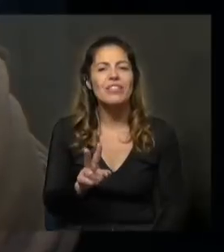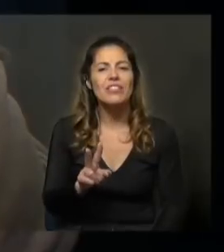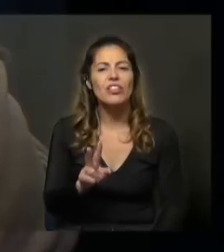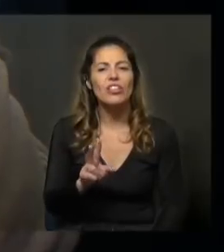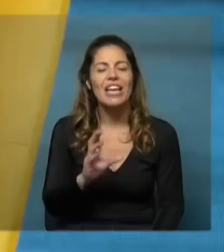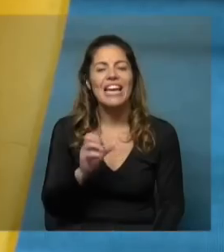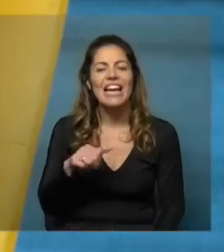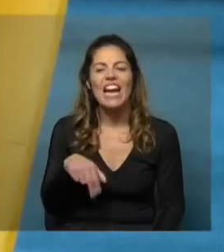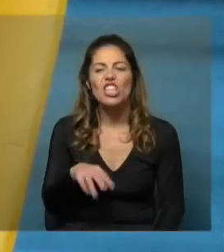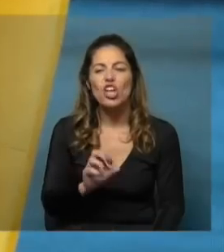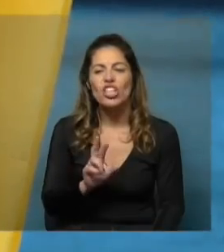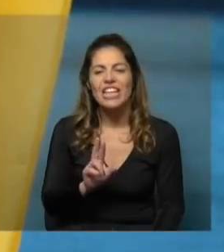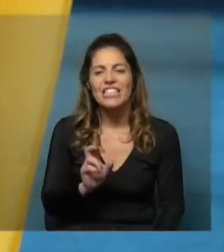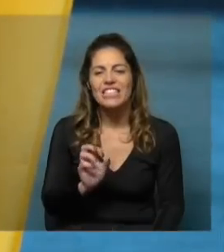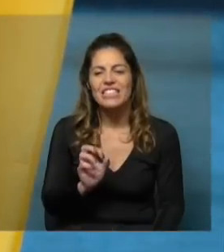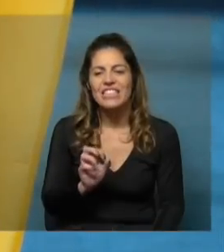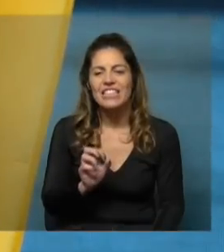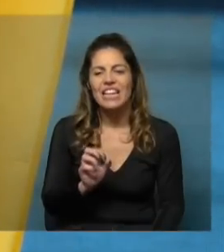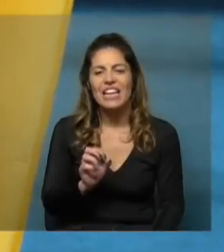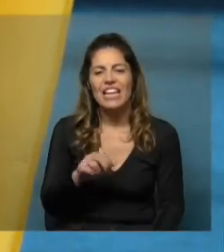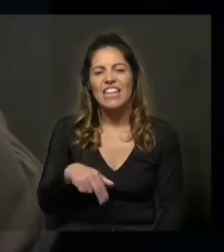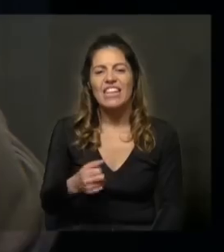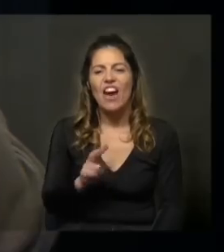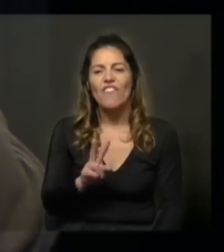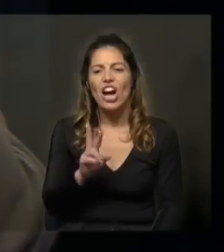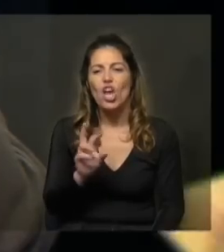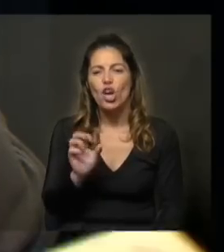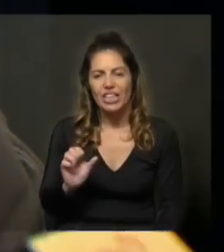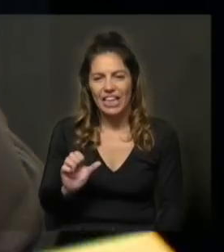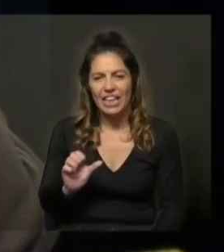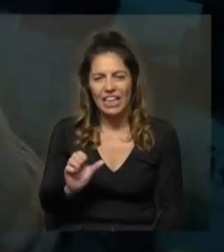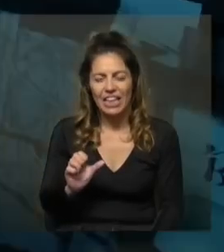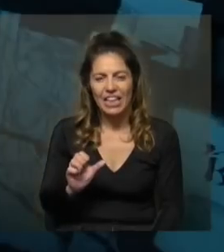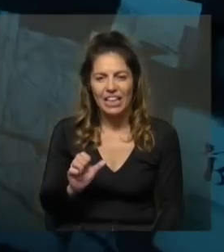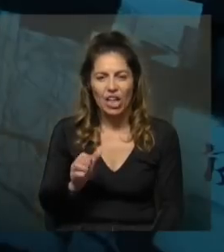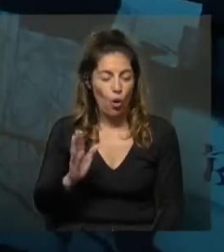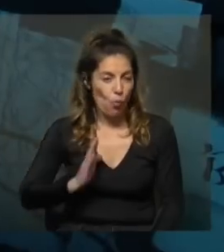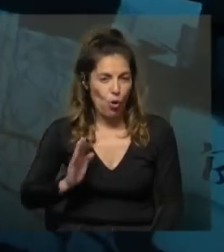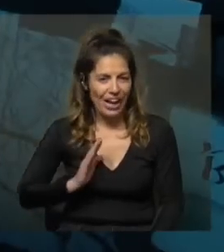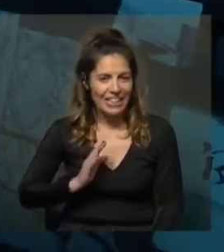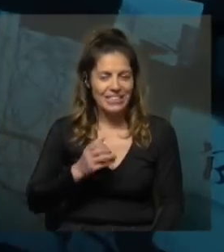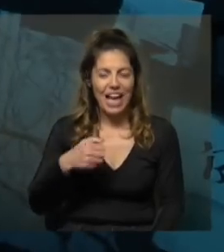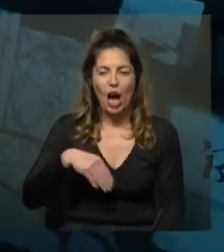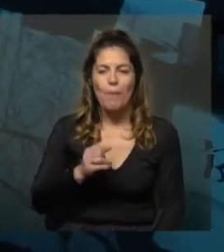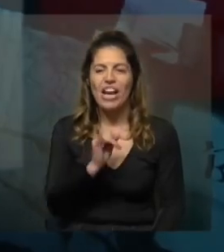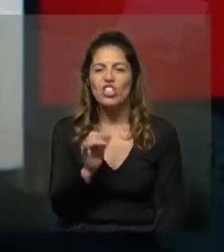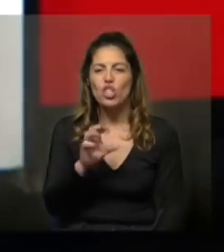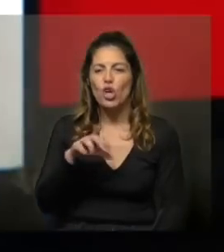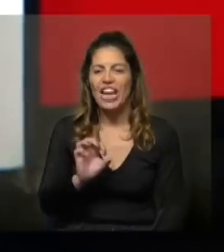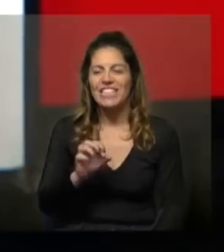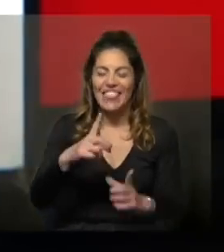navarones Ay claro y este mujeres amazonas de la luna Te la recomiendo